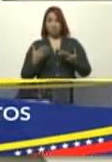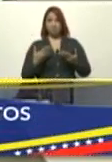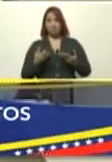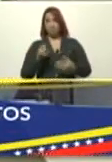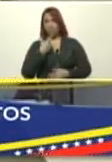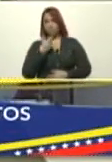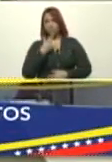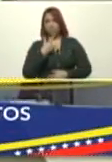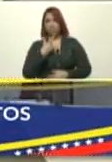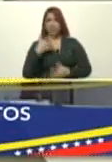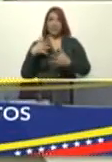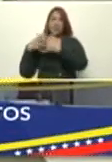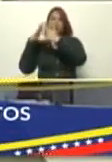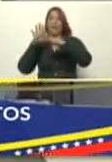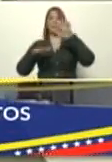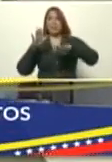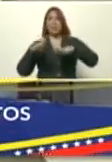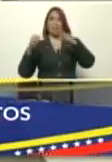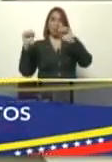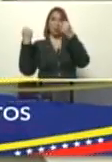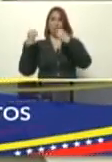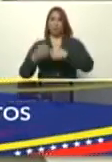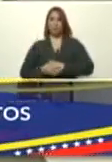Estados Unidos a pesar del bloqueo,